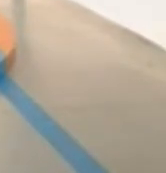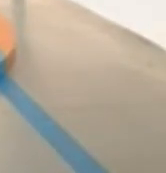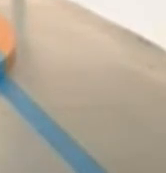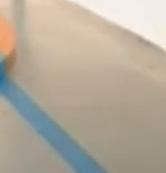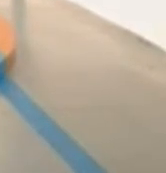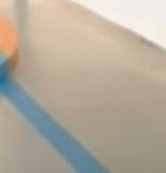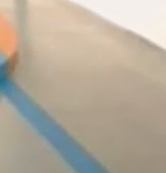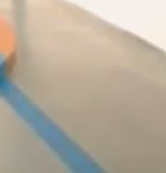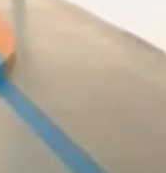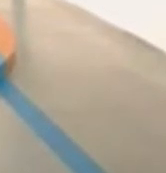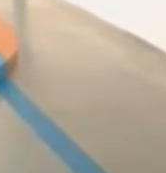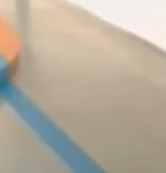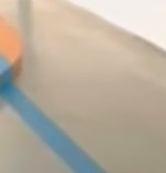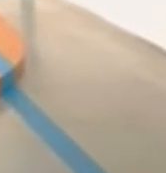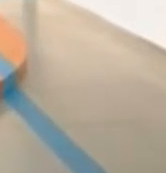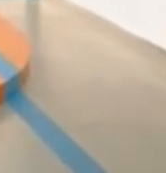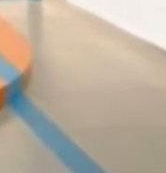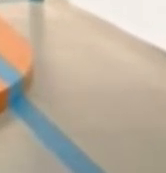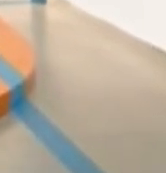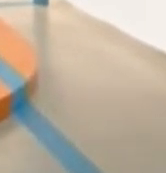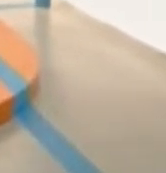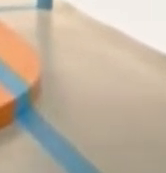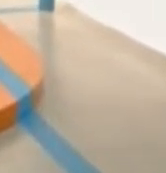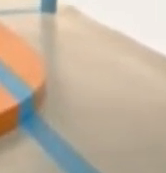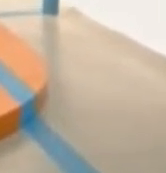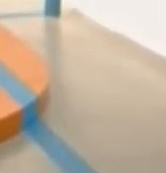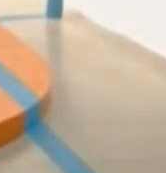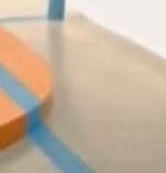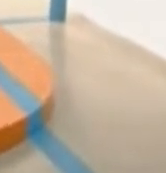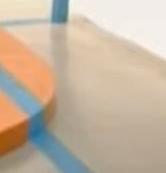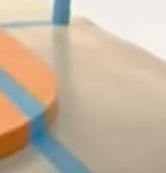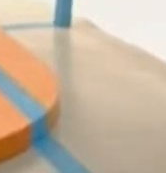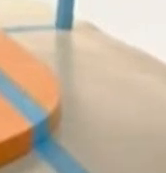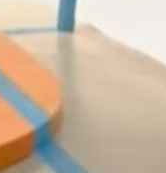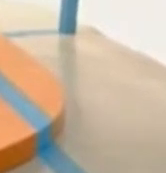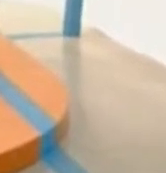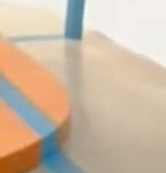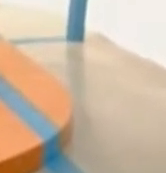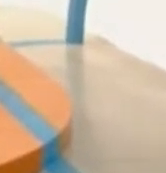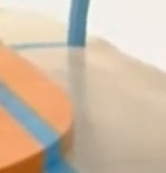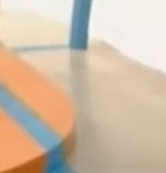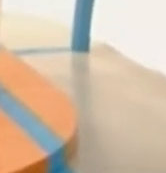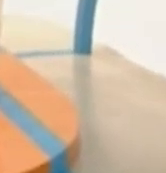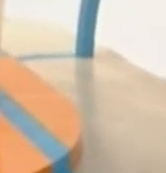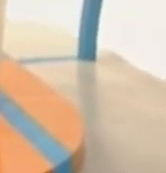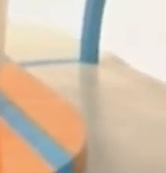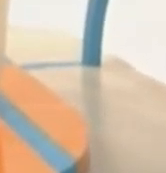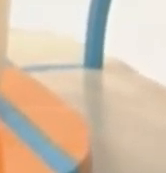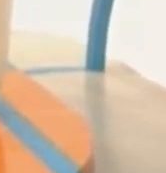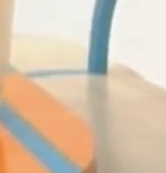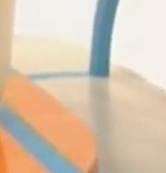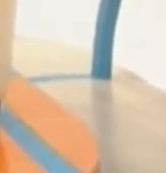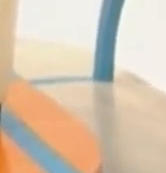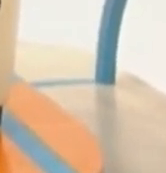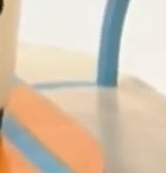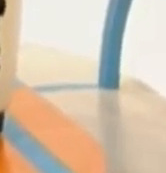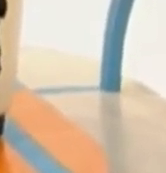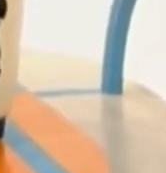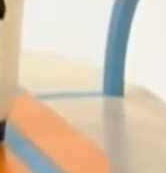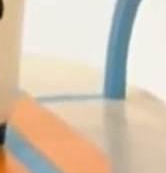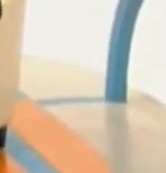Hola, ¿qué tal? Esto es Tus Derechos, una iniciativa del Tribunal Constitucional que junto a TV Perú busca precisamente